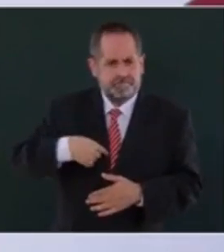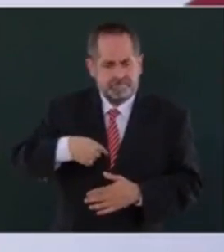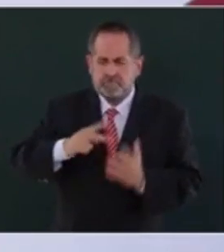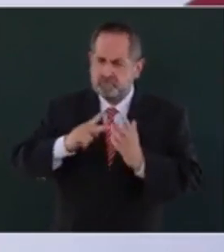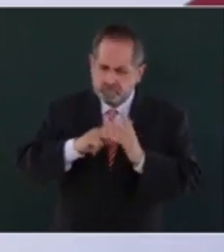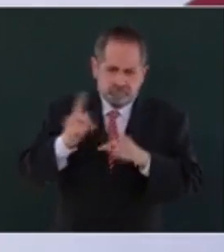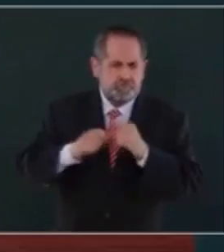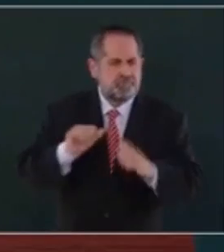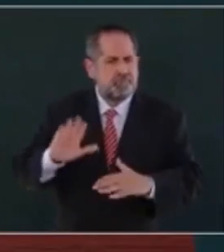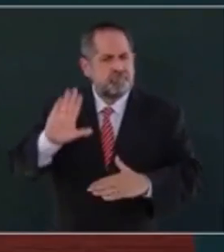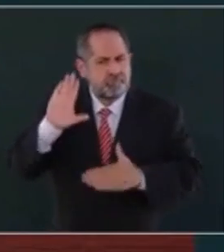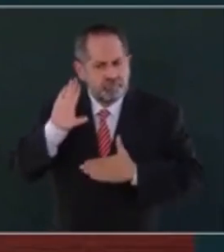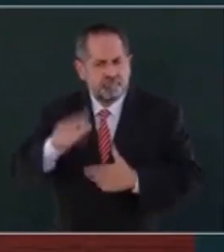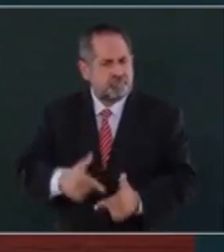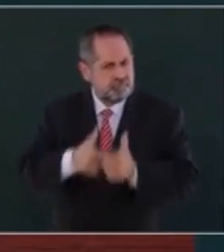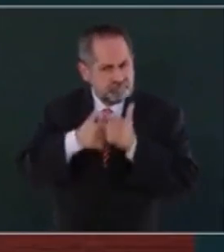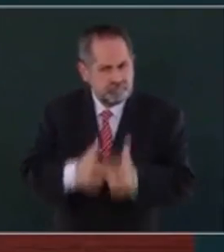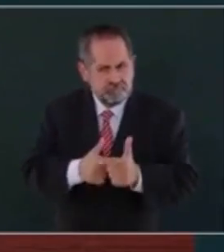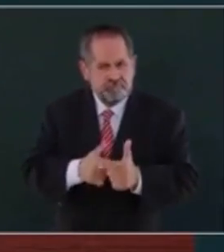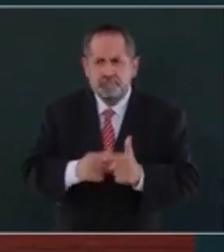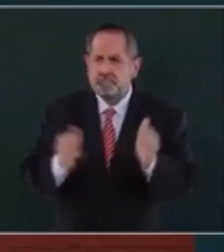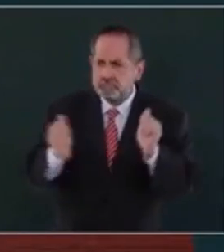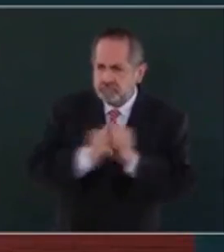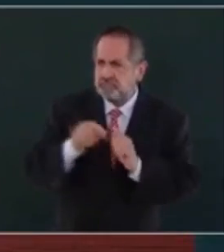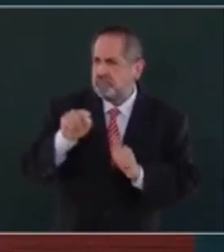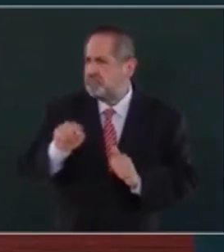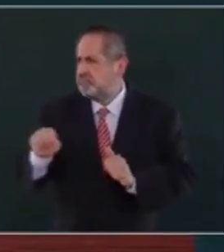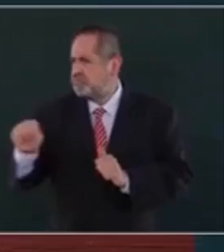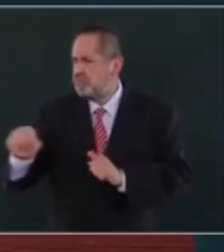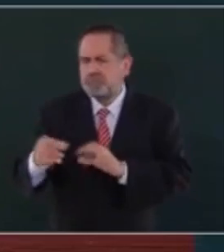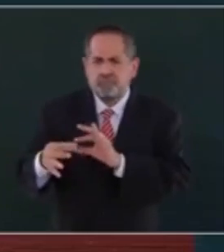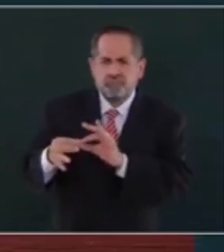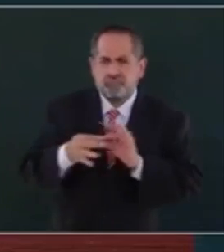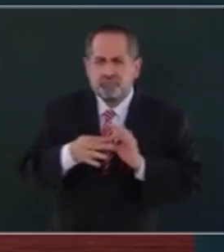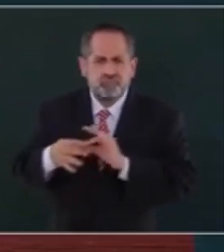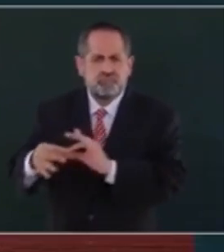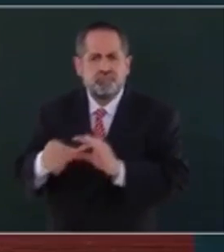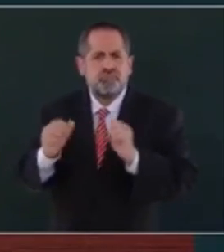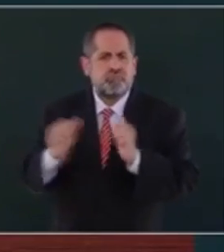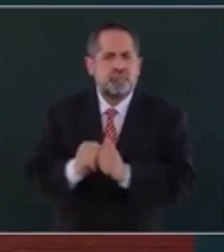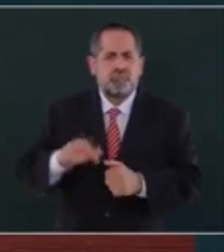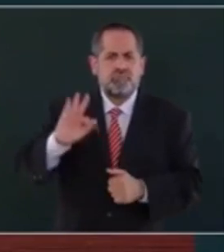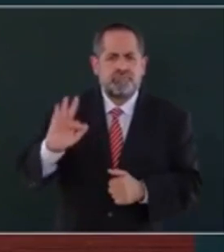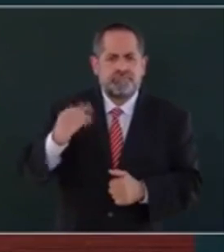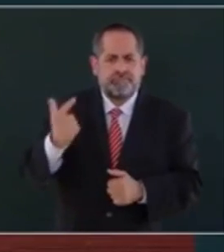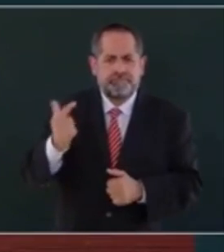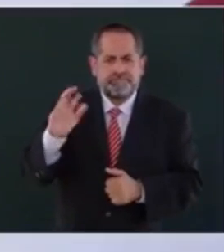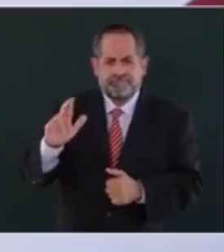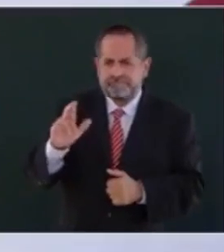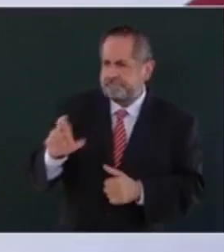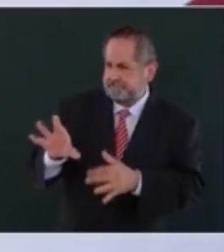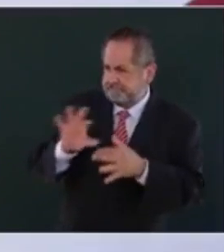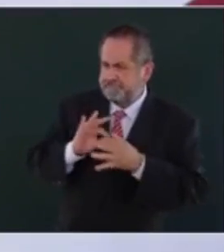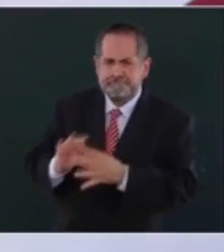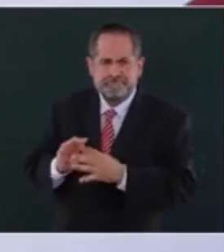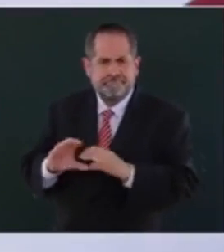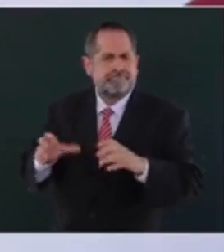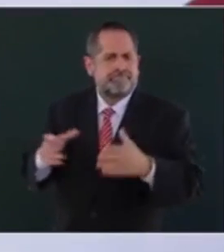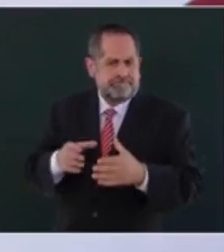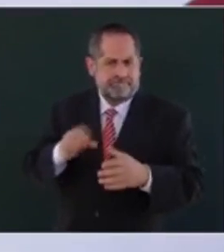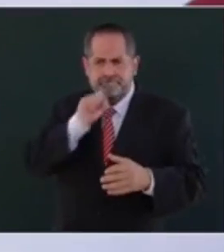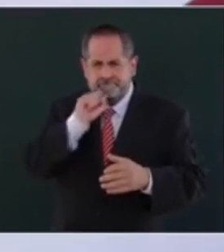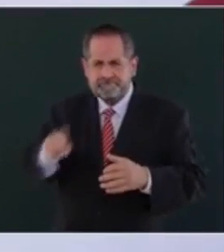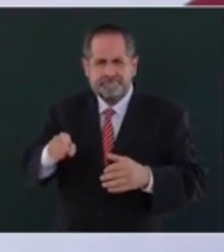el compromiso de continuar trabajando en coordinación con la Fiscalía General de la República y del